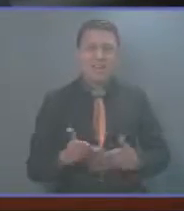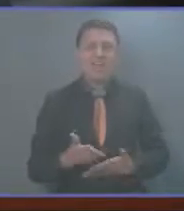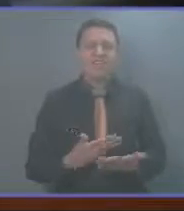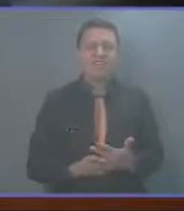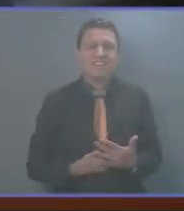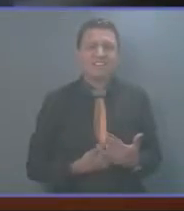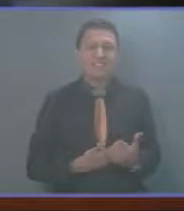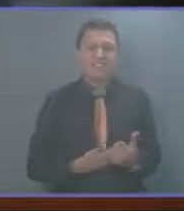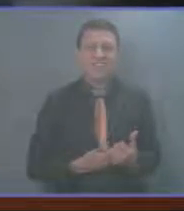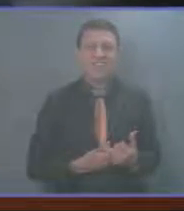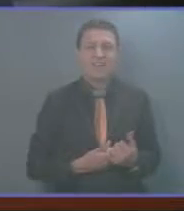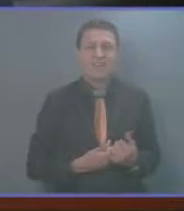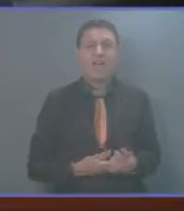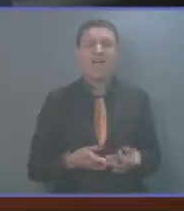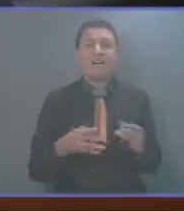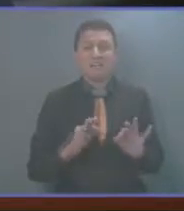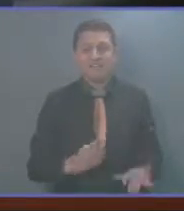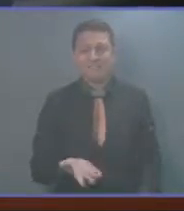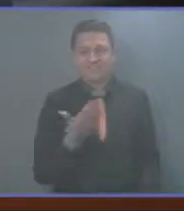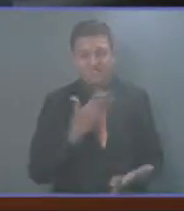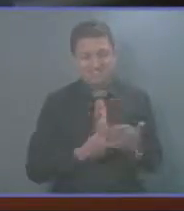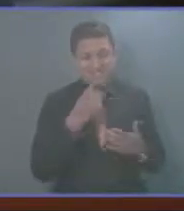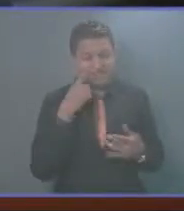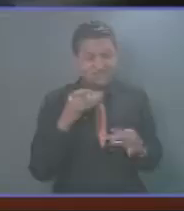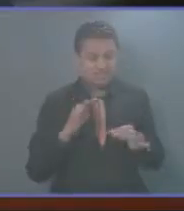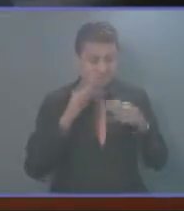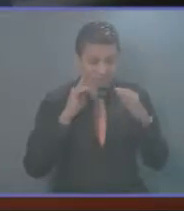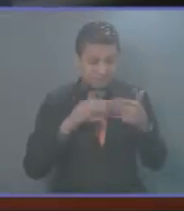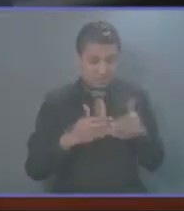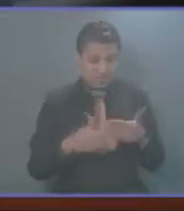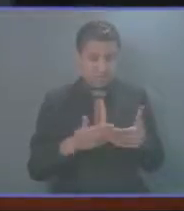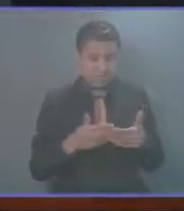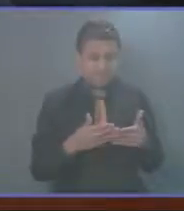puedan mejorarse las condiciones para que la juventud, los